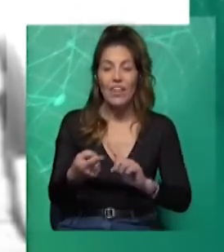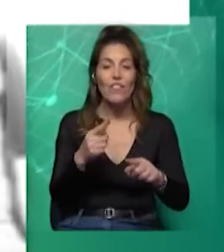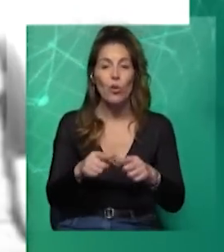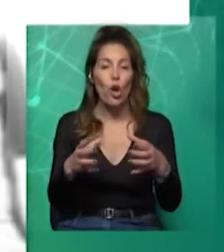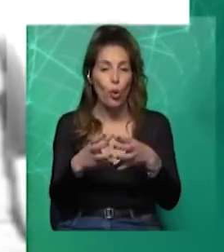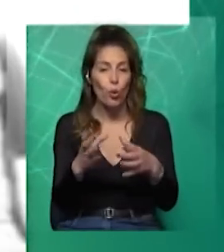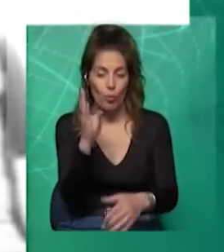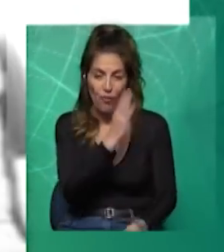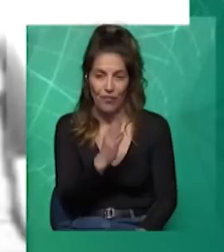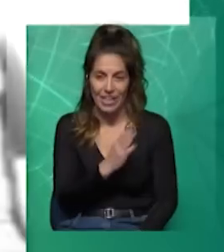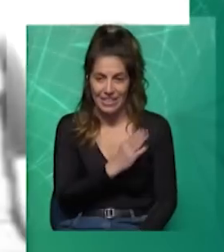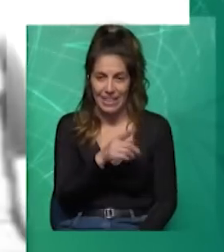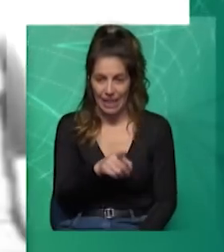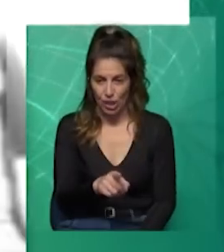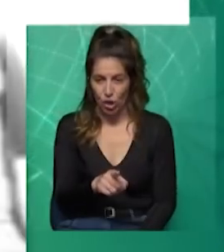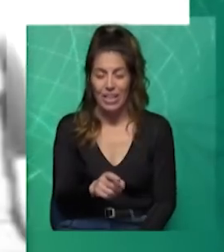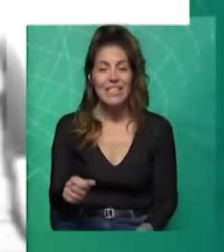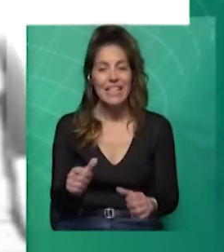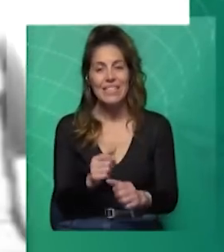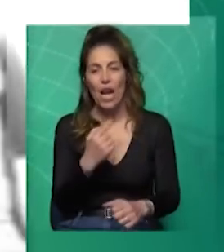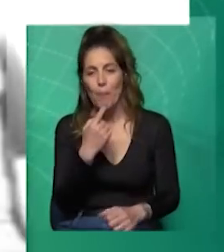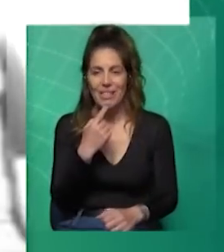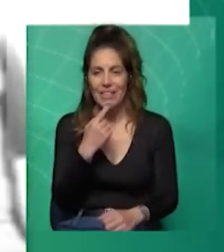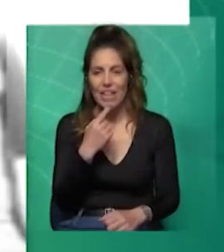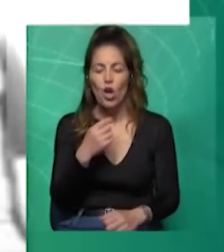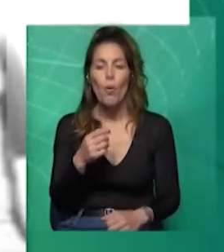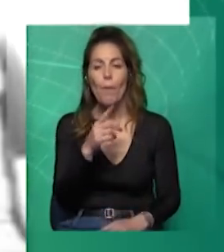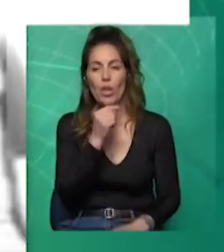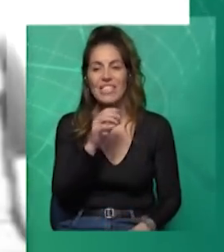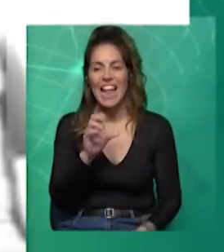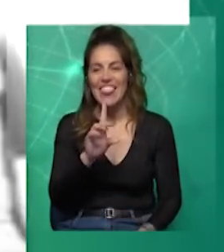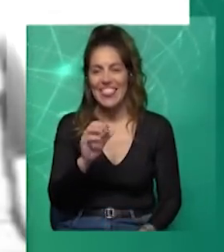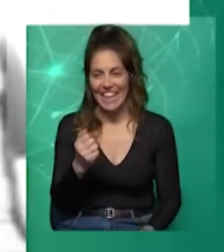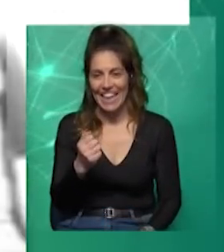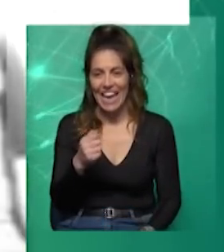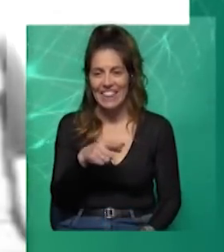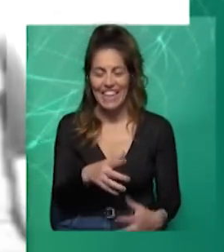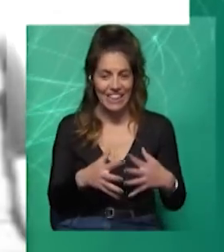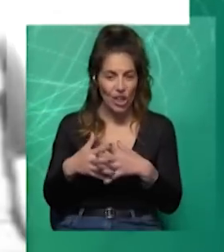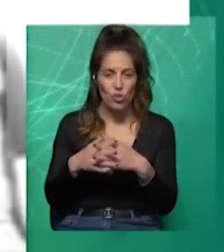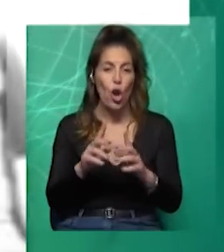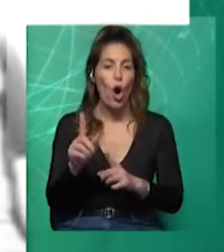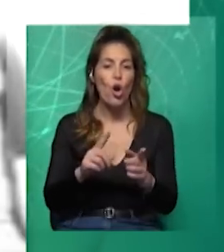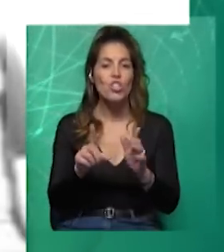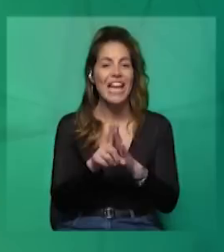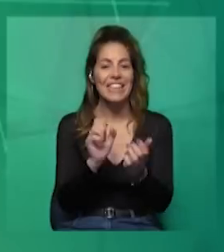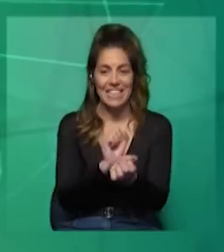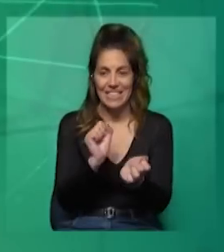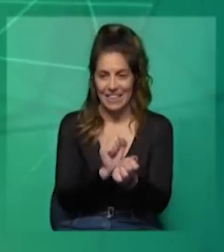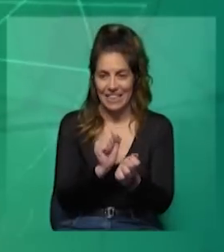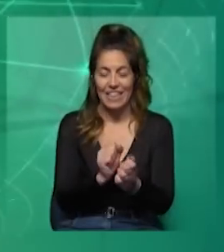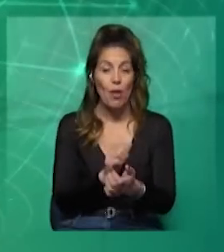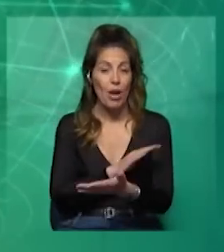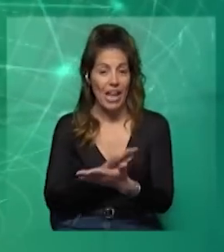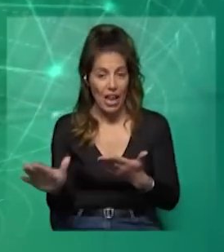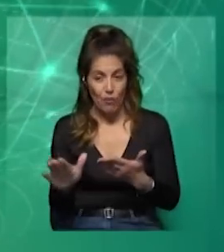brasileña primer Comando capital y se hacía pasar por agente de la DEA la agencia antidrogas de Estados Unidos y tiene 11 antecedentes penales tras la fuga